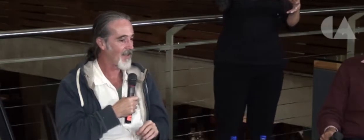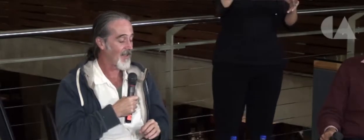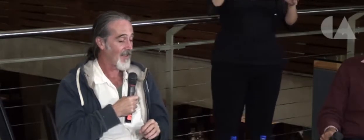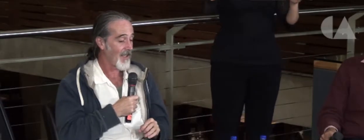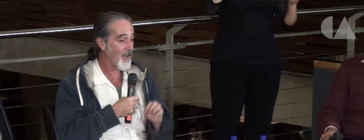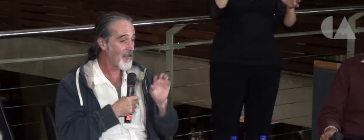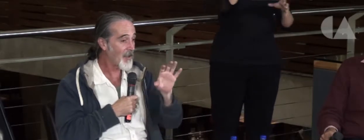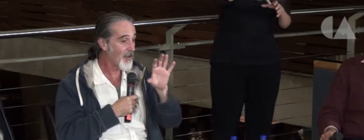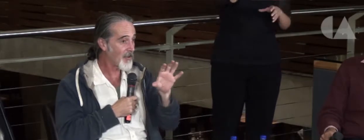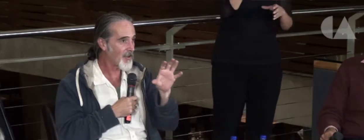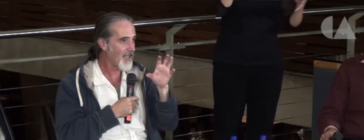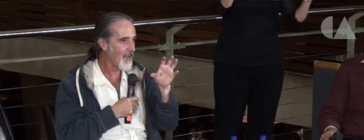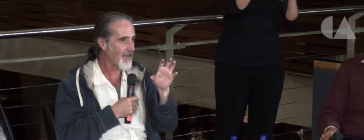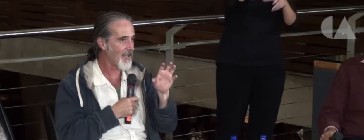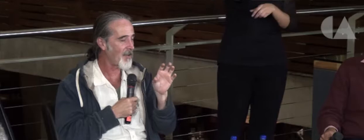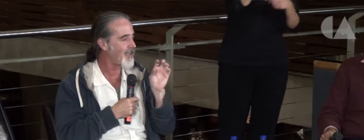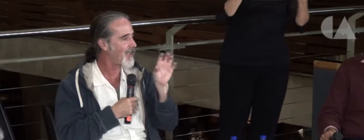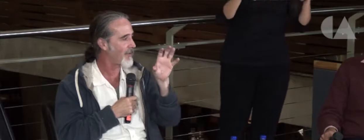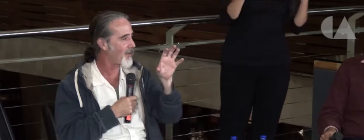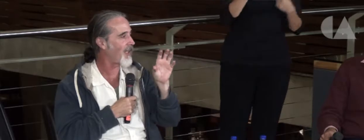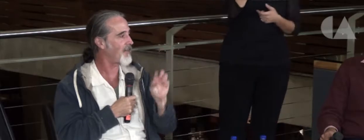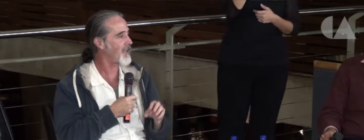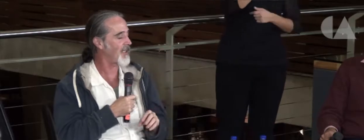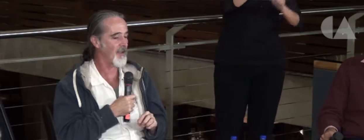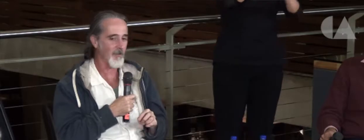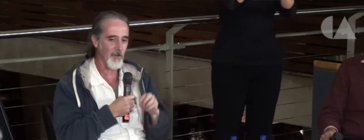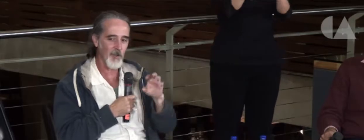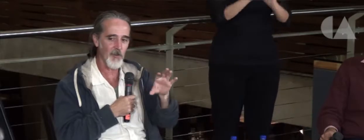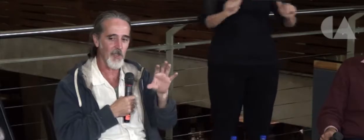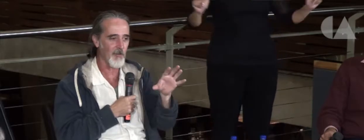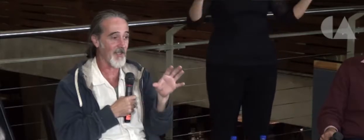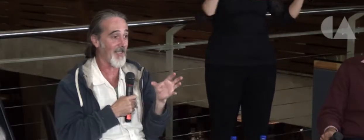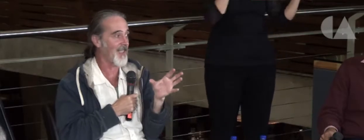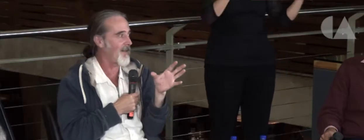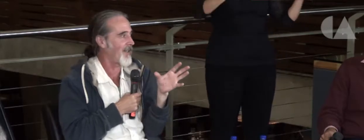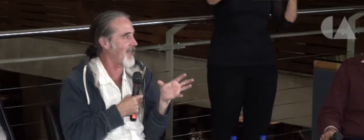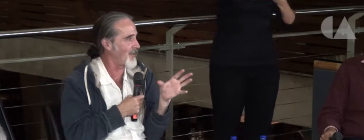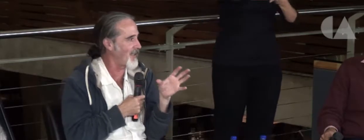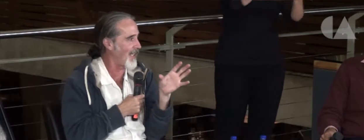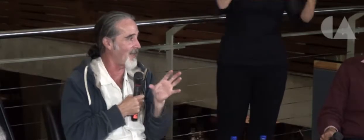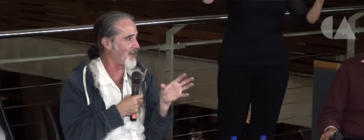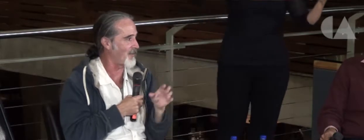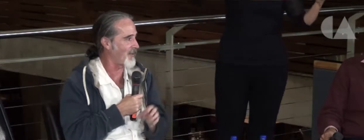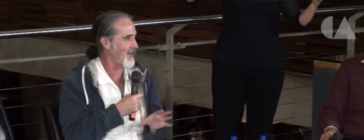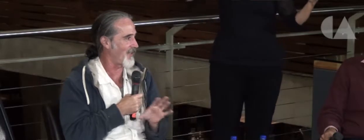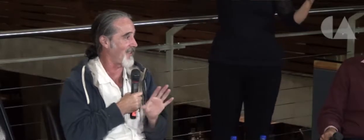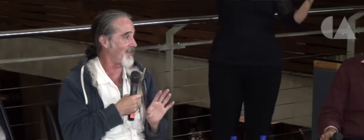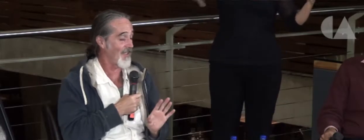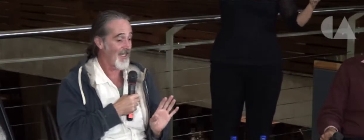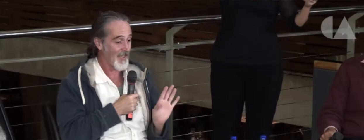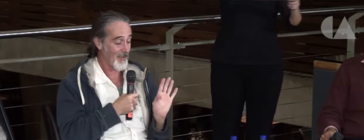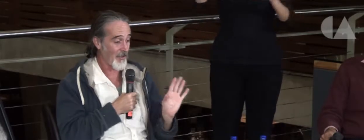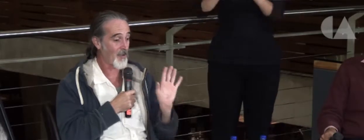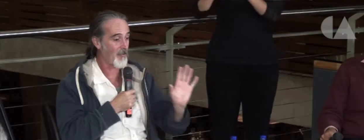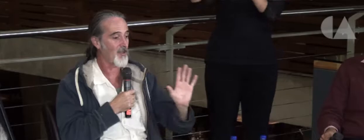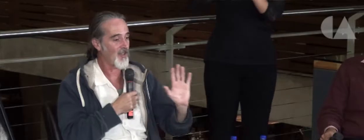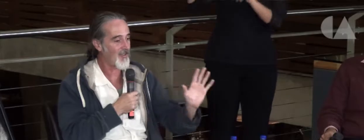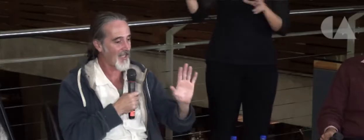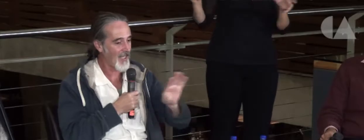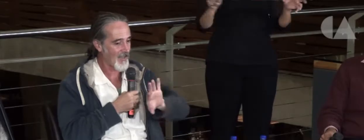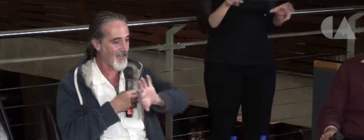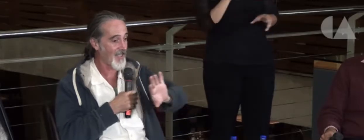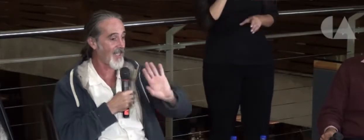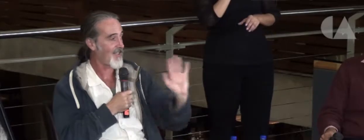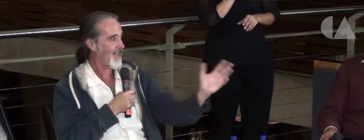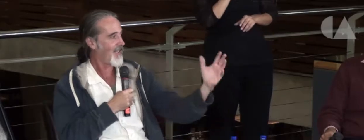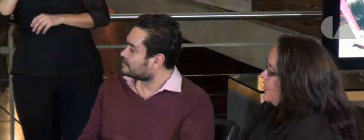el hombre cuando vio tanta paz y armonía le empezó a dar miedo mucho miedo porque tanta paz y armonía algo no puede serlo entonces los comenzó a